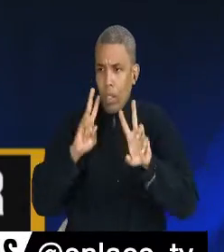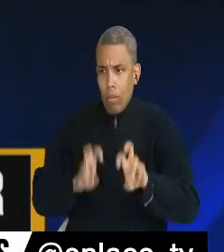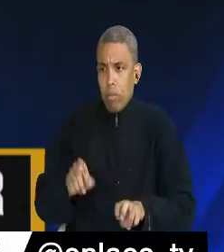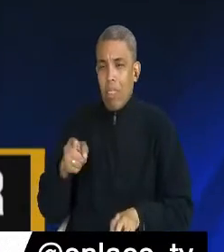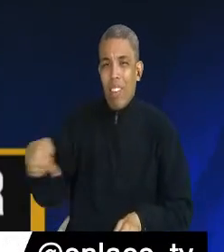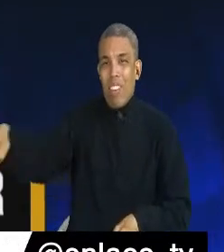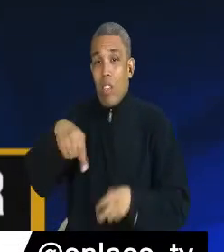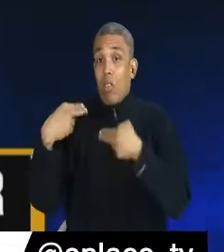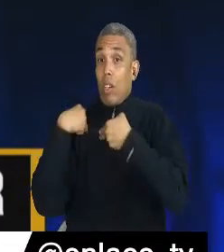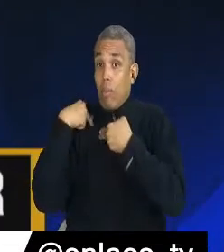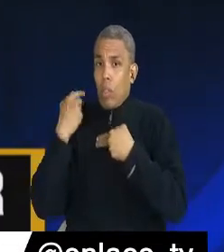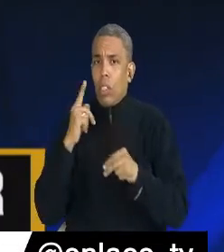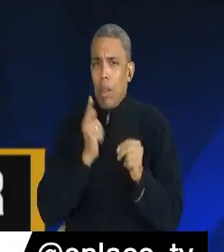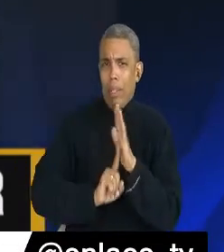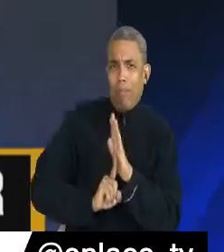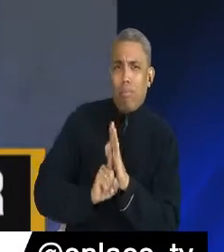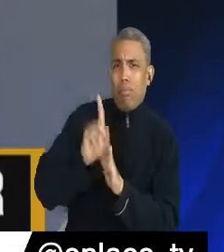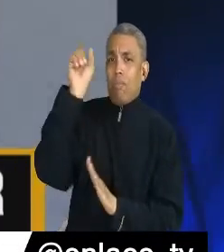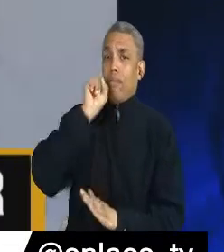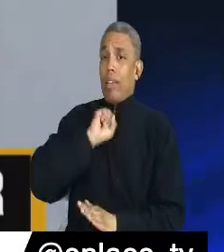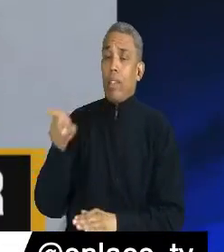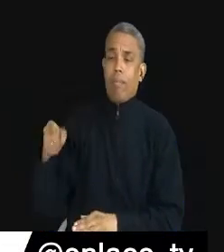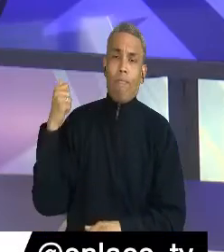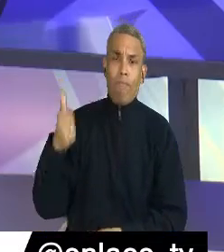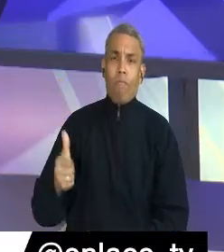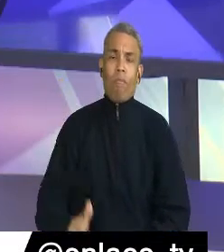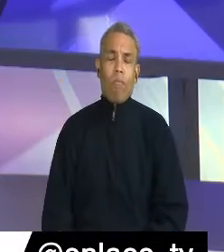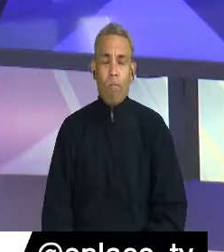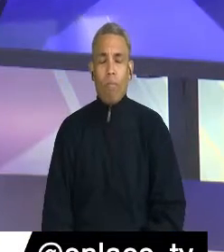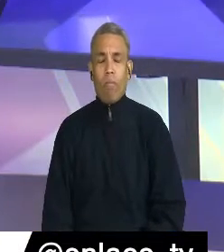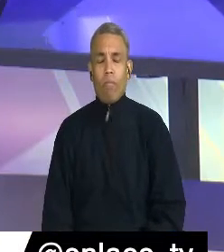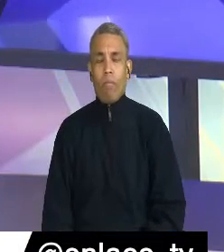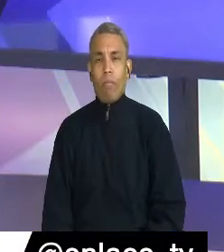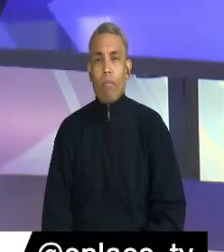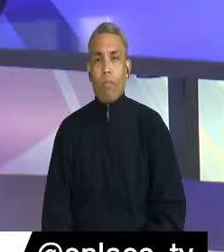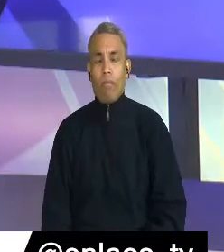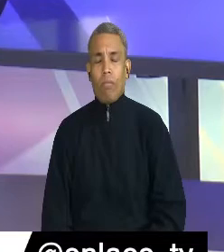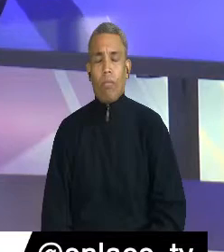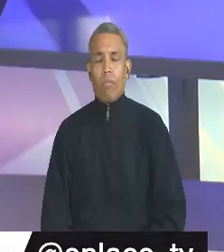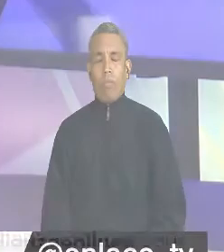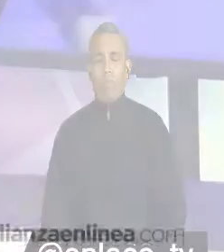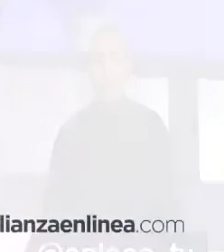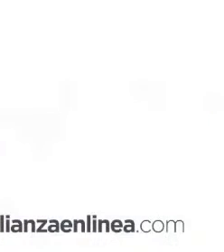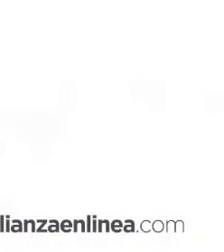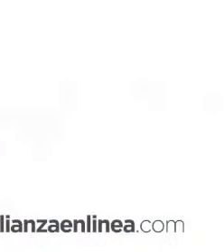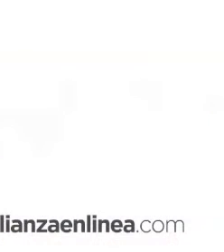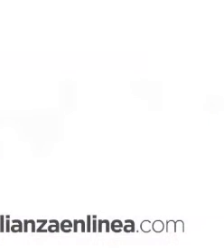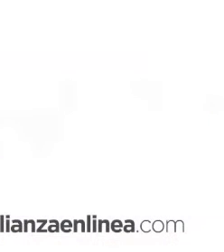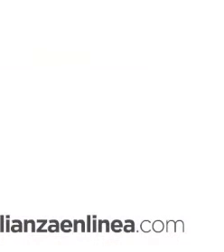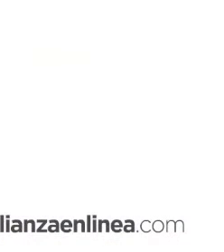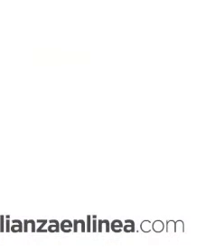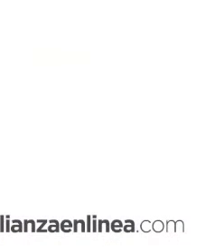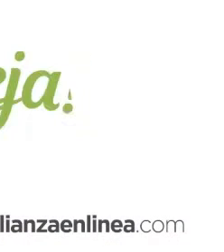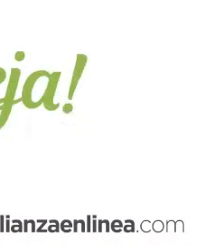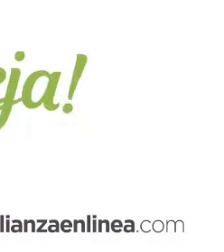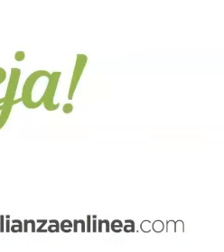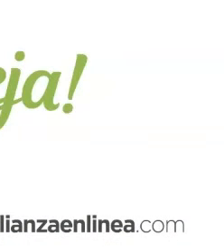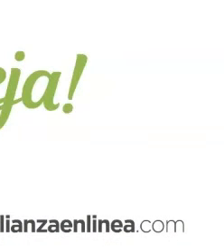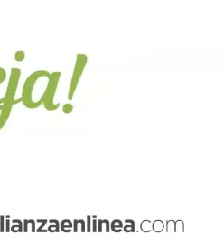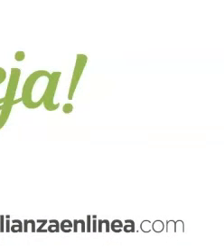adelantan en pro del desarrollo de la ciudad y región porque creen en barrancabermeja alianza inmobiliaria líder en la